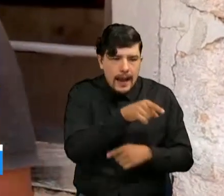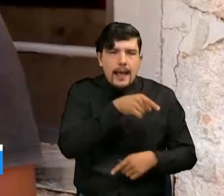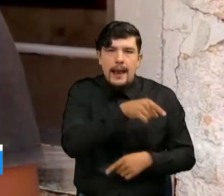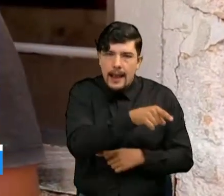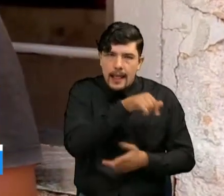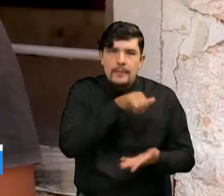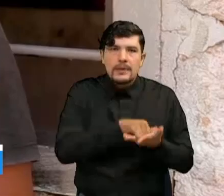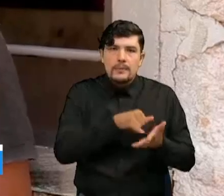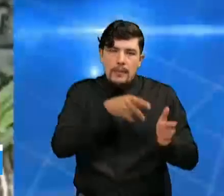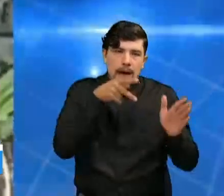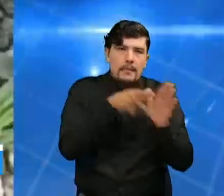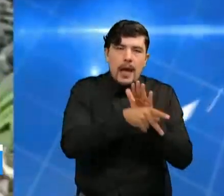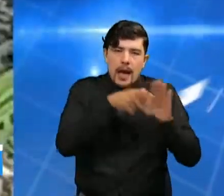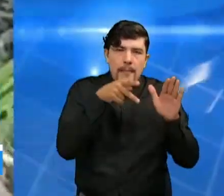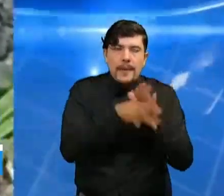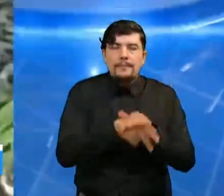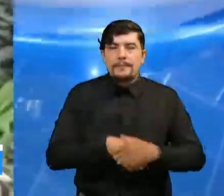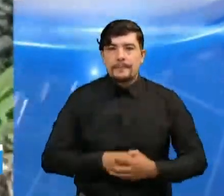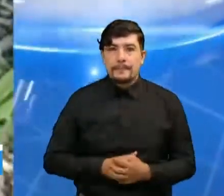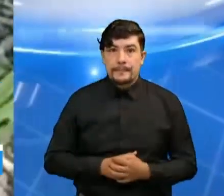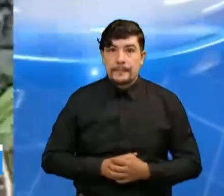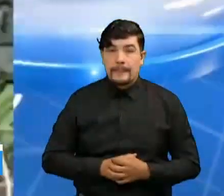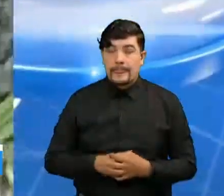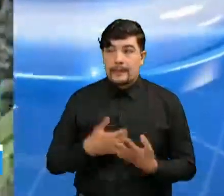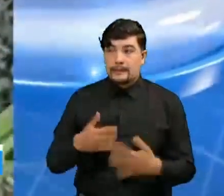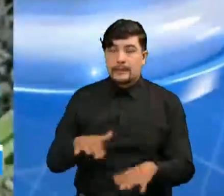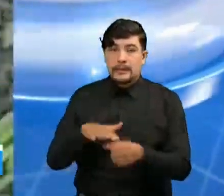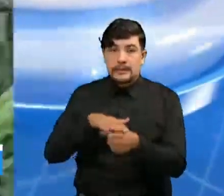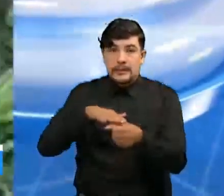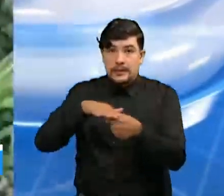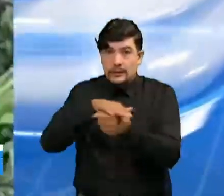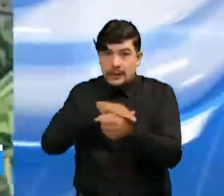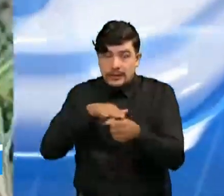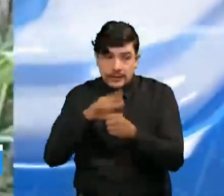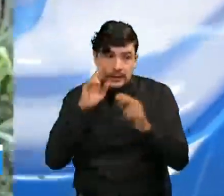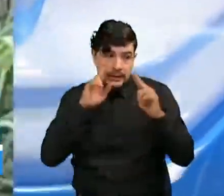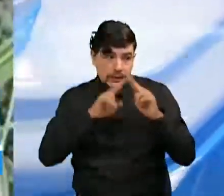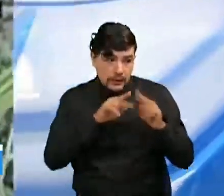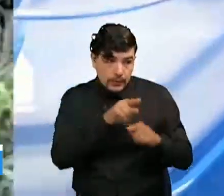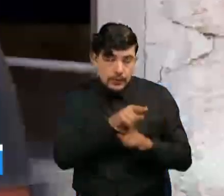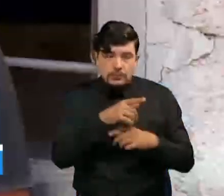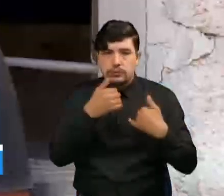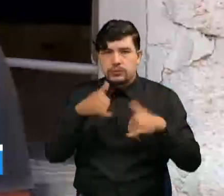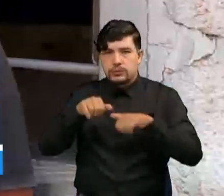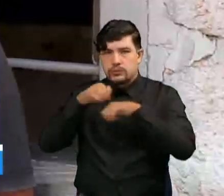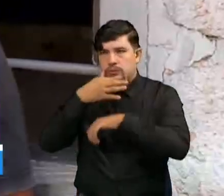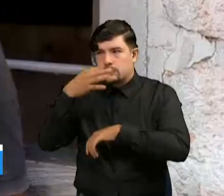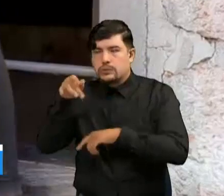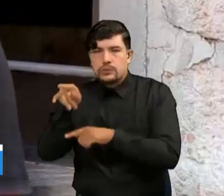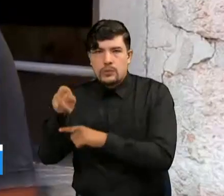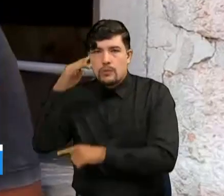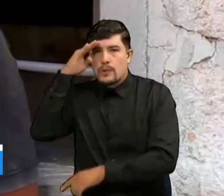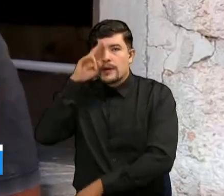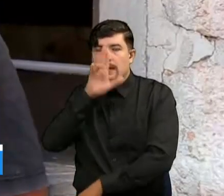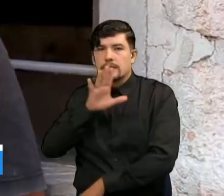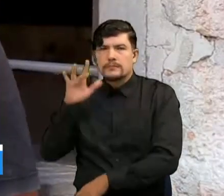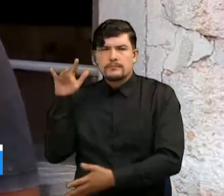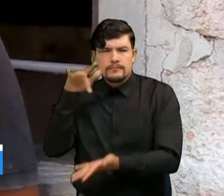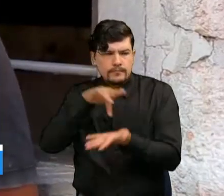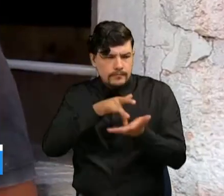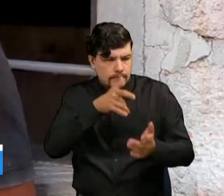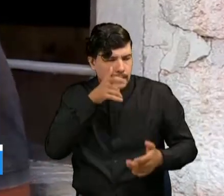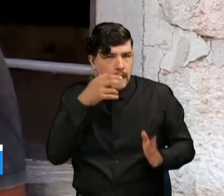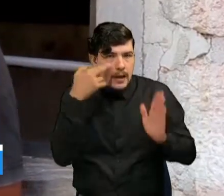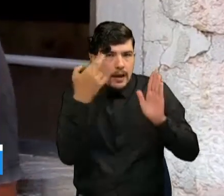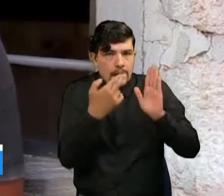lo mataron si pillan de inmediato esta situación fue puesta en conocimiento de las autoridades puedes esperar resultados de adn